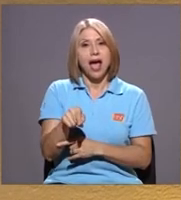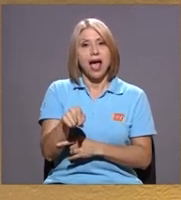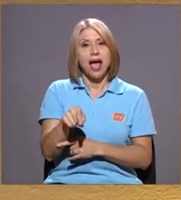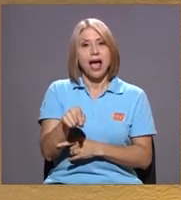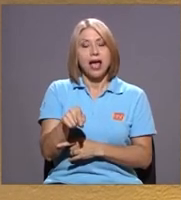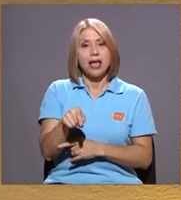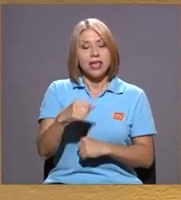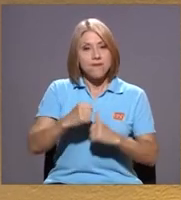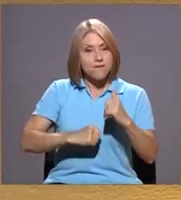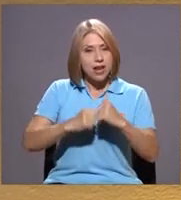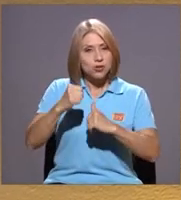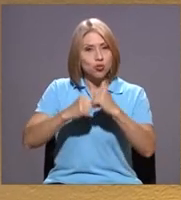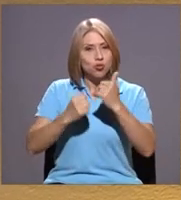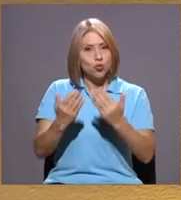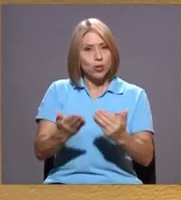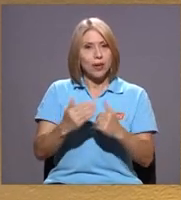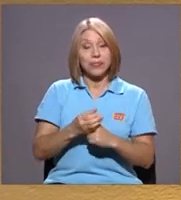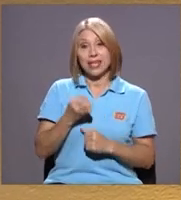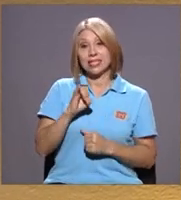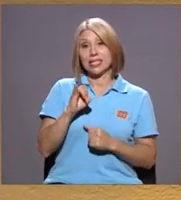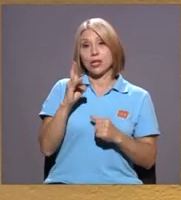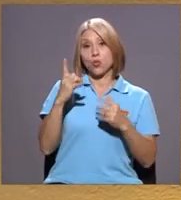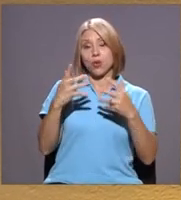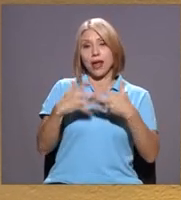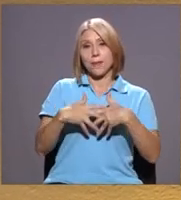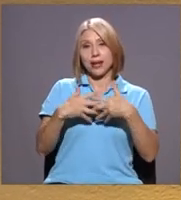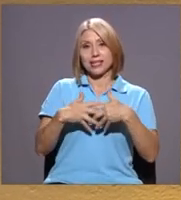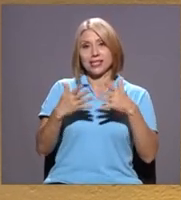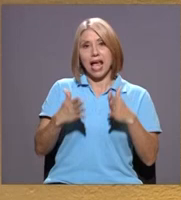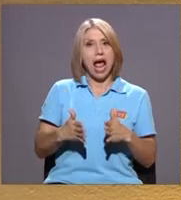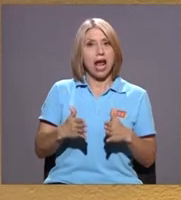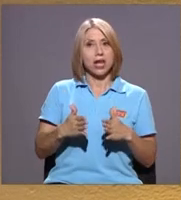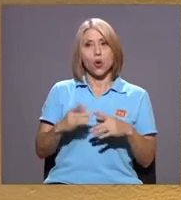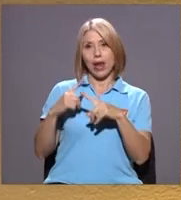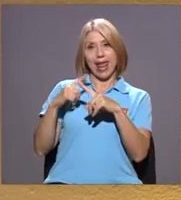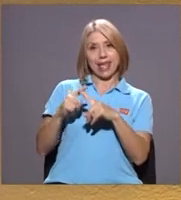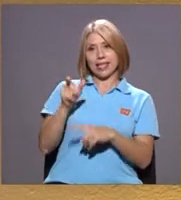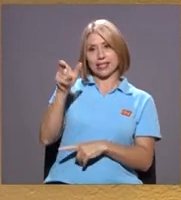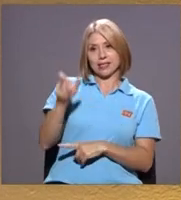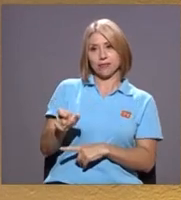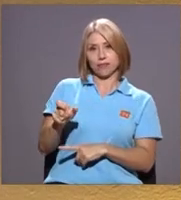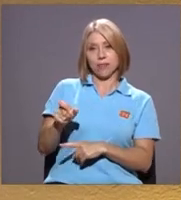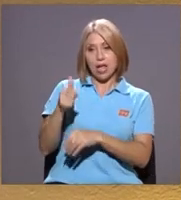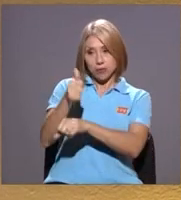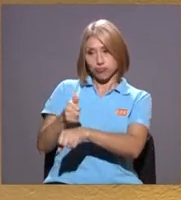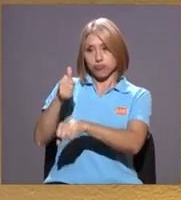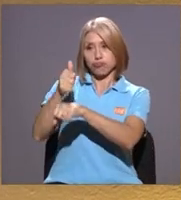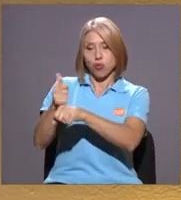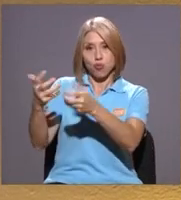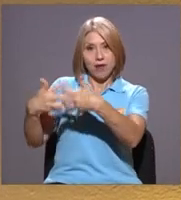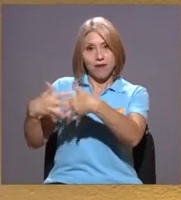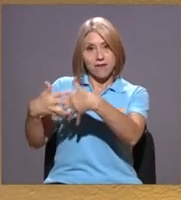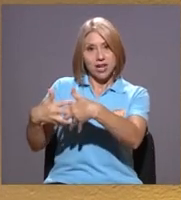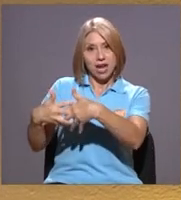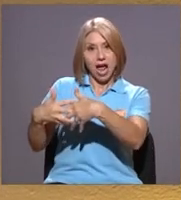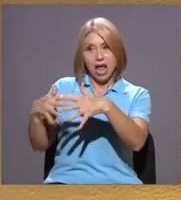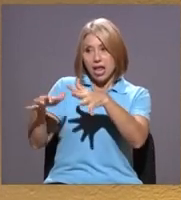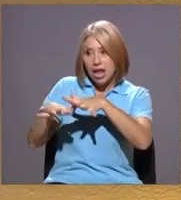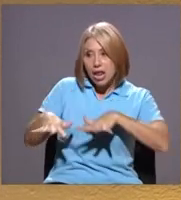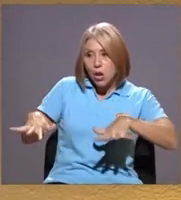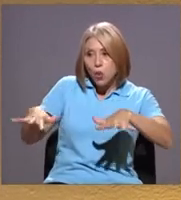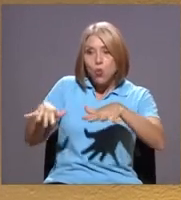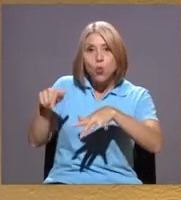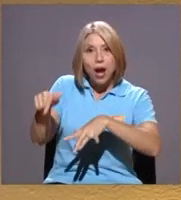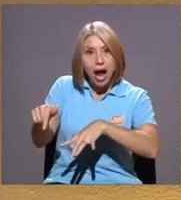infraestructura? Si el empresario fulanito de tal pone una fábrica, bueno, pues el galerón donde la pone es